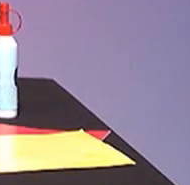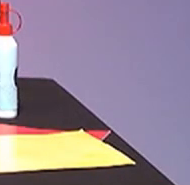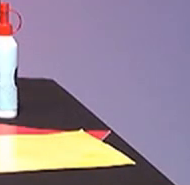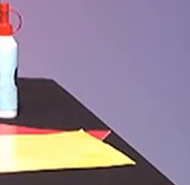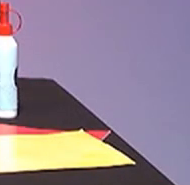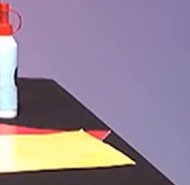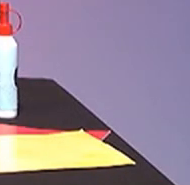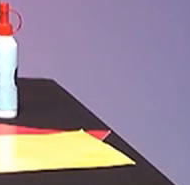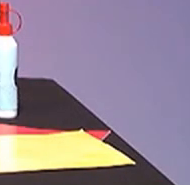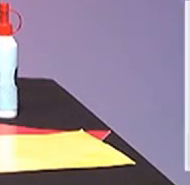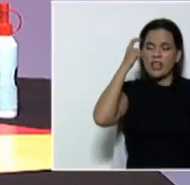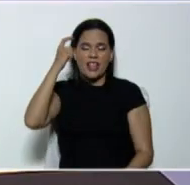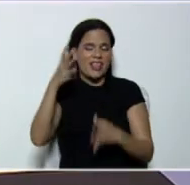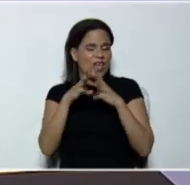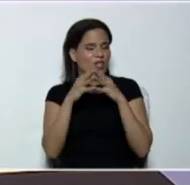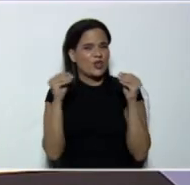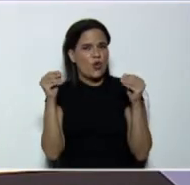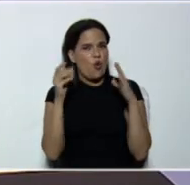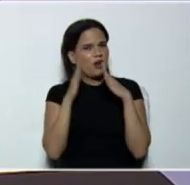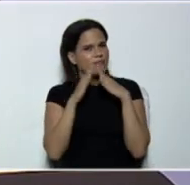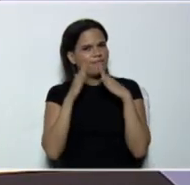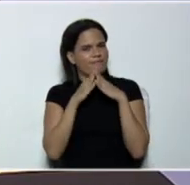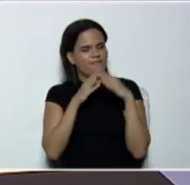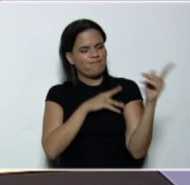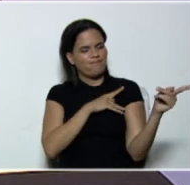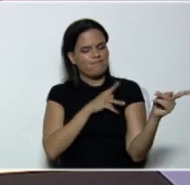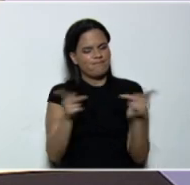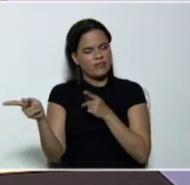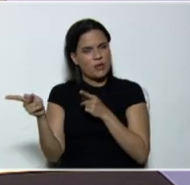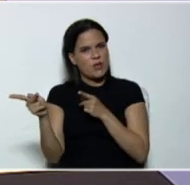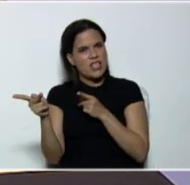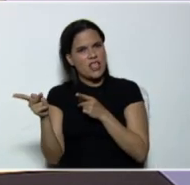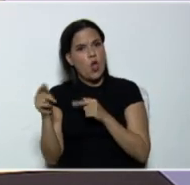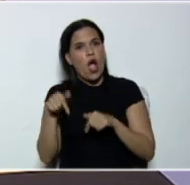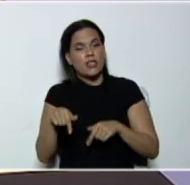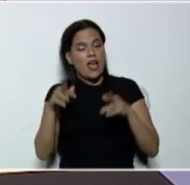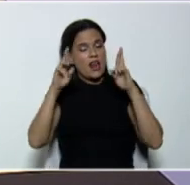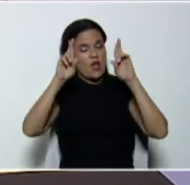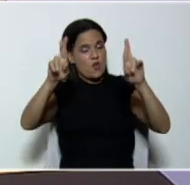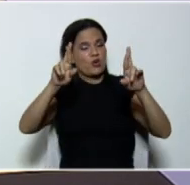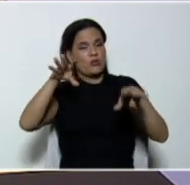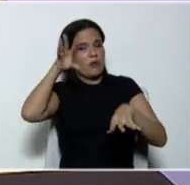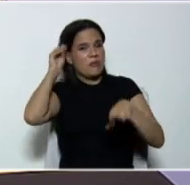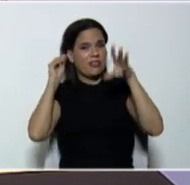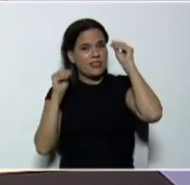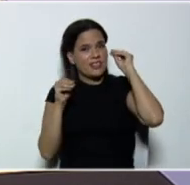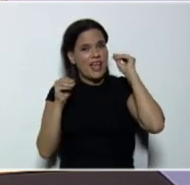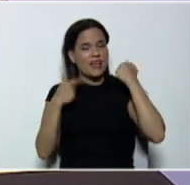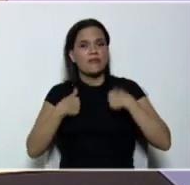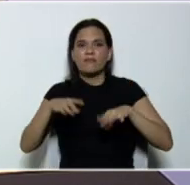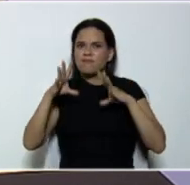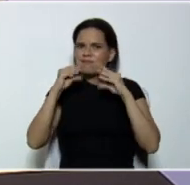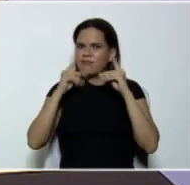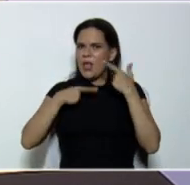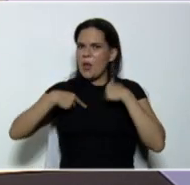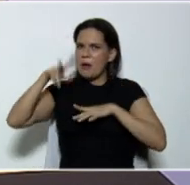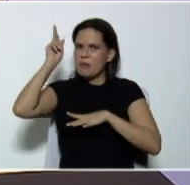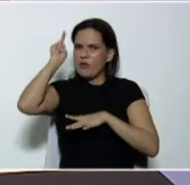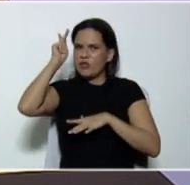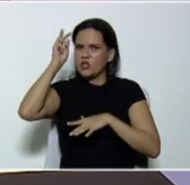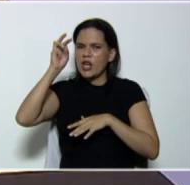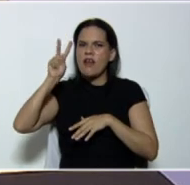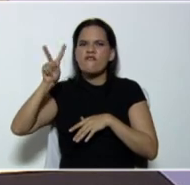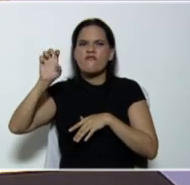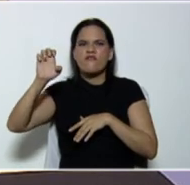Muy buenos días tengan todas y todos en casa. Bienvenidos a su segmento de recursos para el aprendizaje. Les habla la profesora Belkis